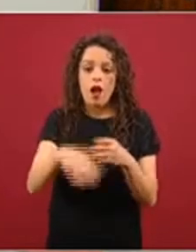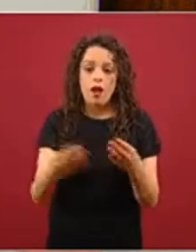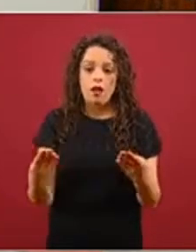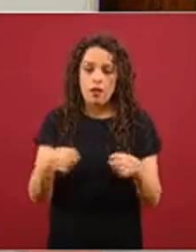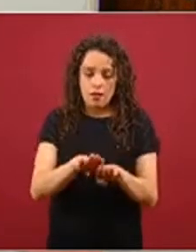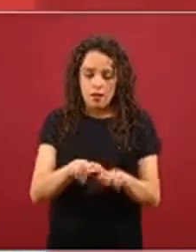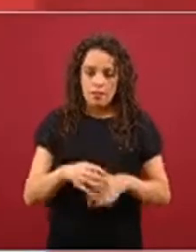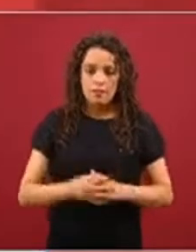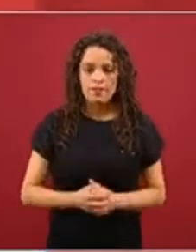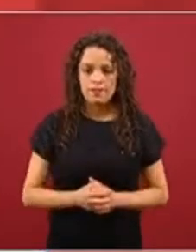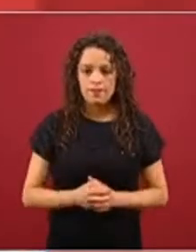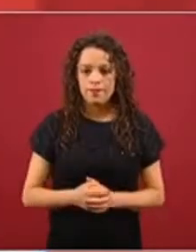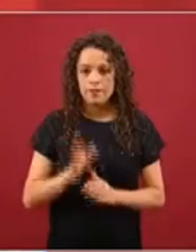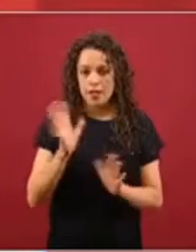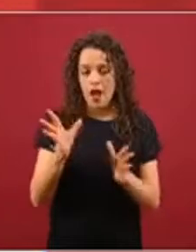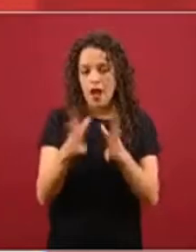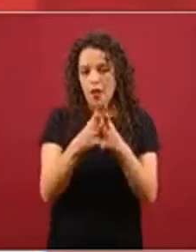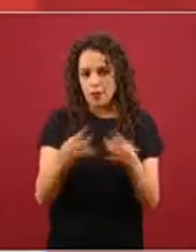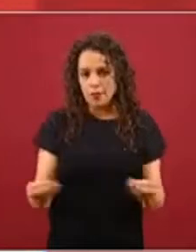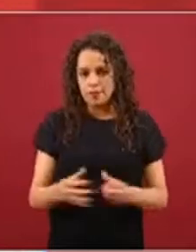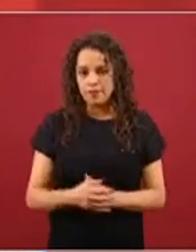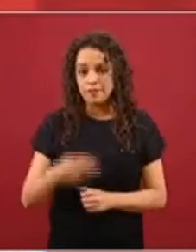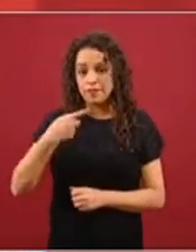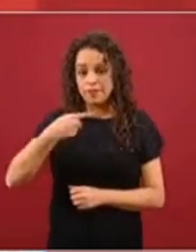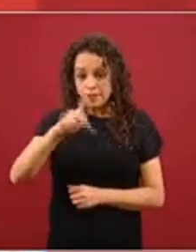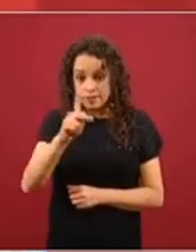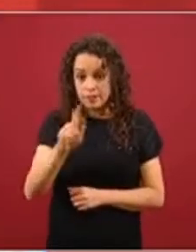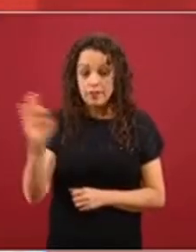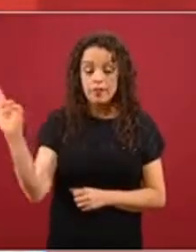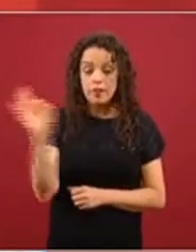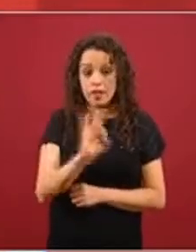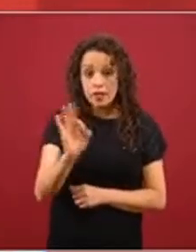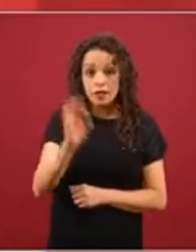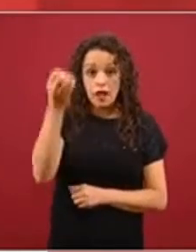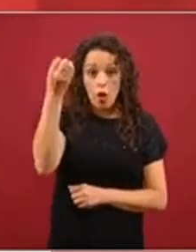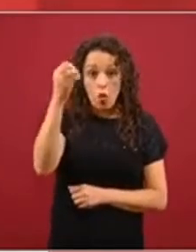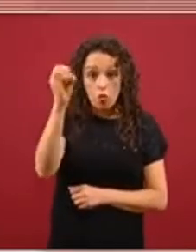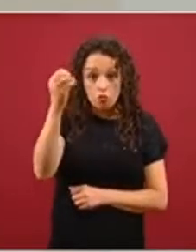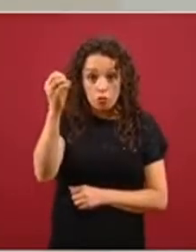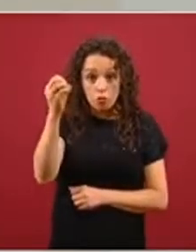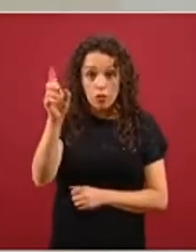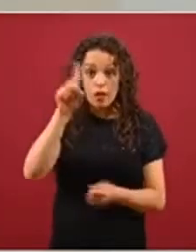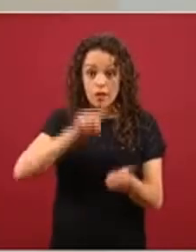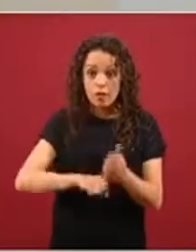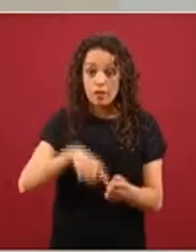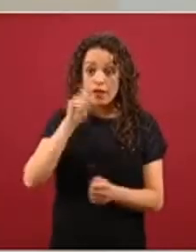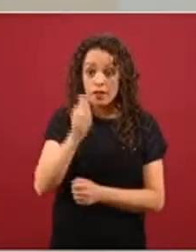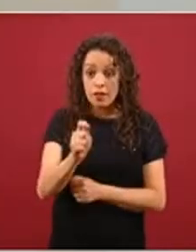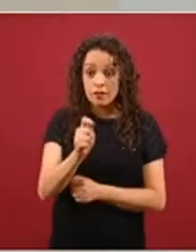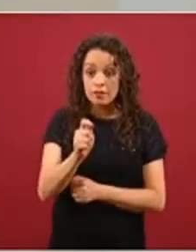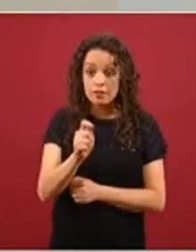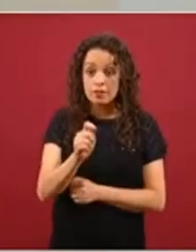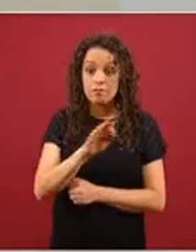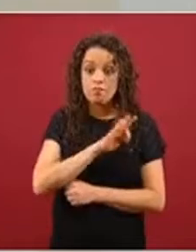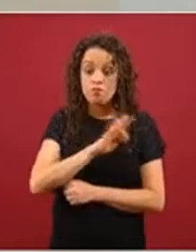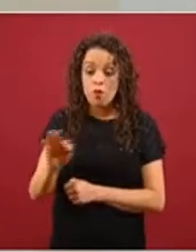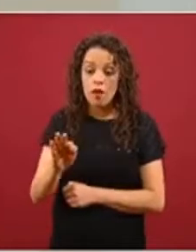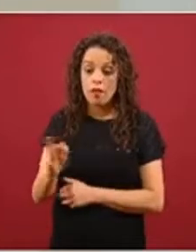escenario posible de que en octubre repunten el COVID junto con lo que es